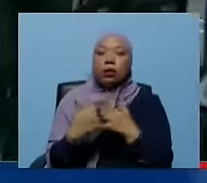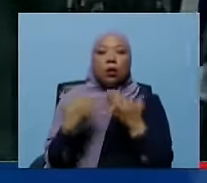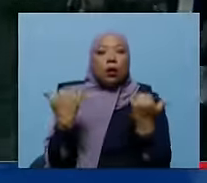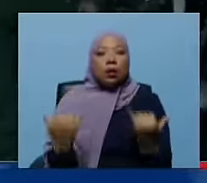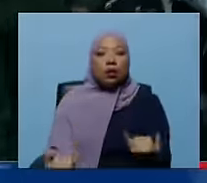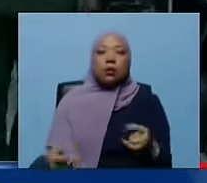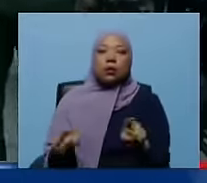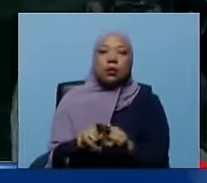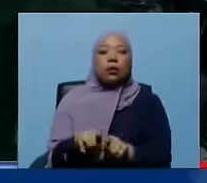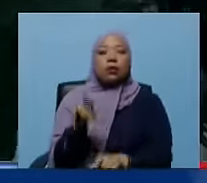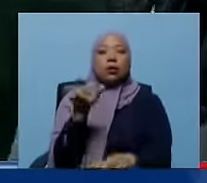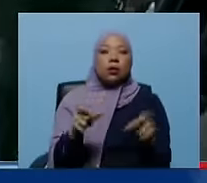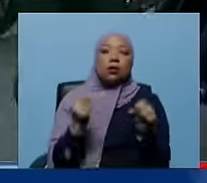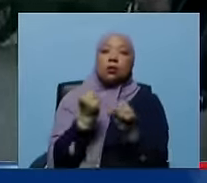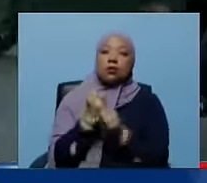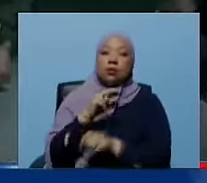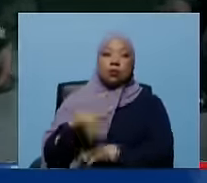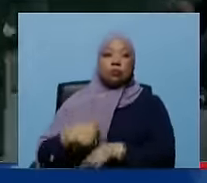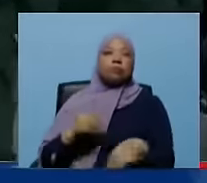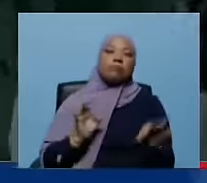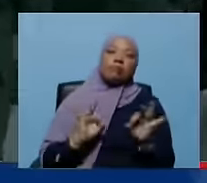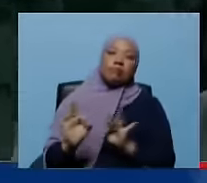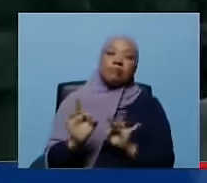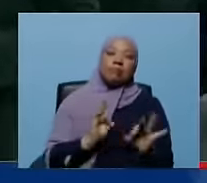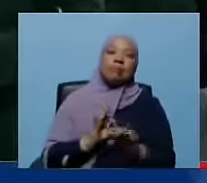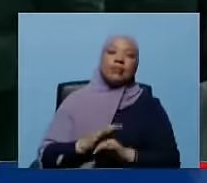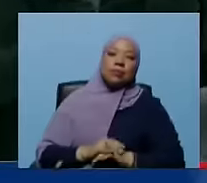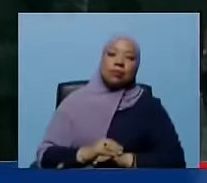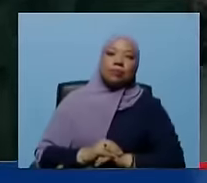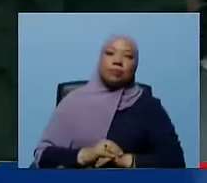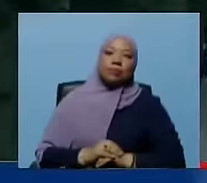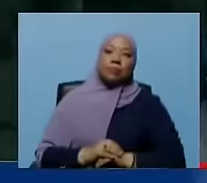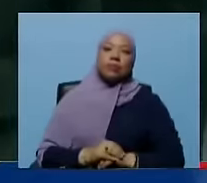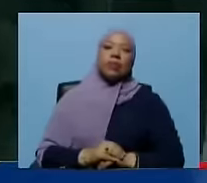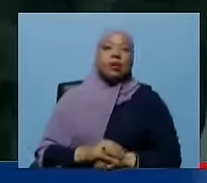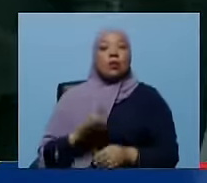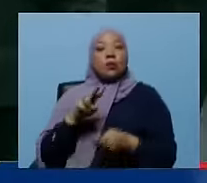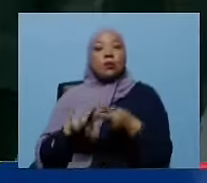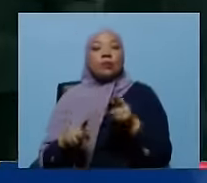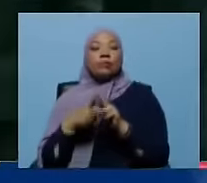vigilancia permanente, estar preparados para la paz,